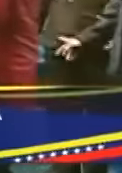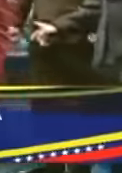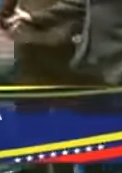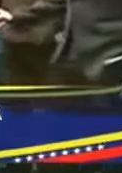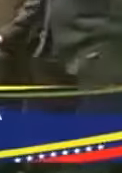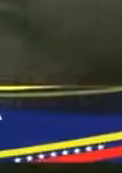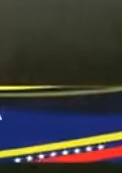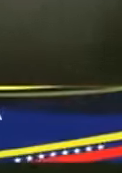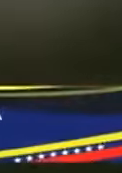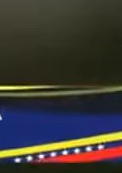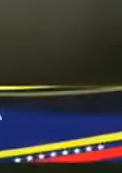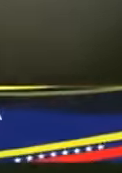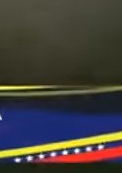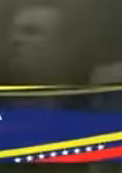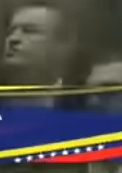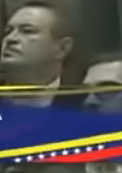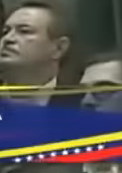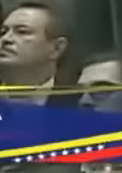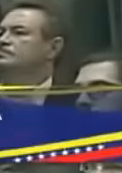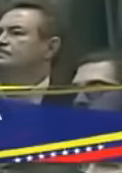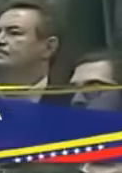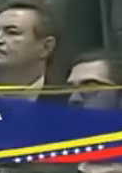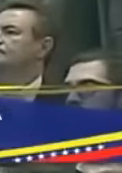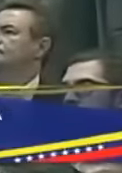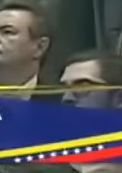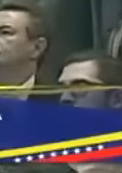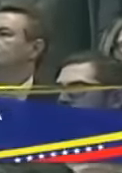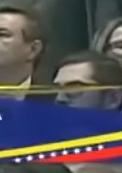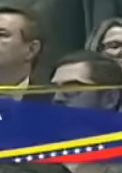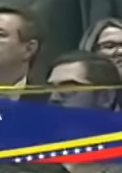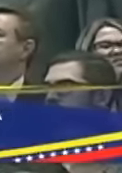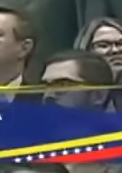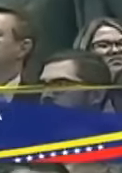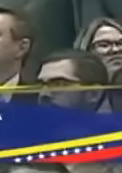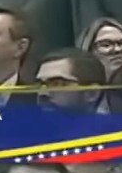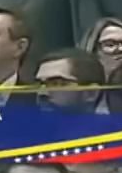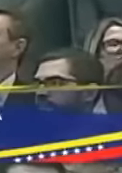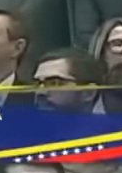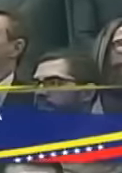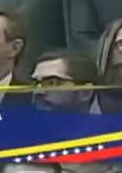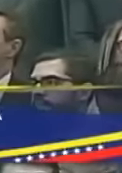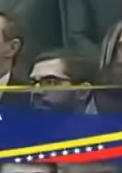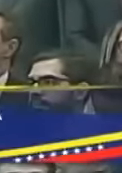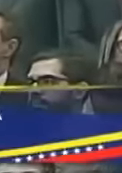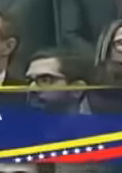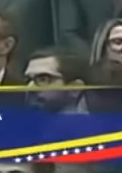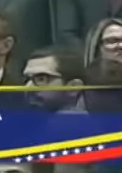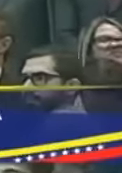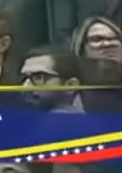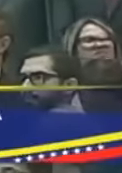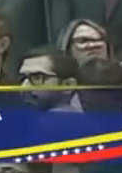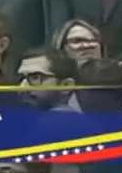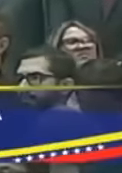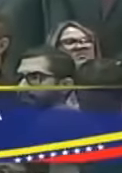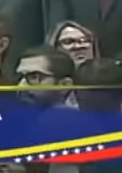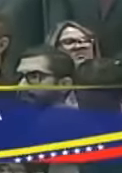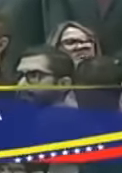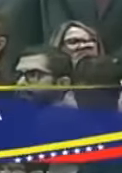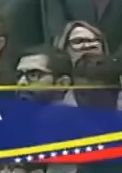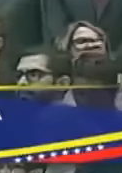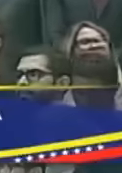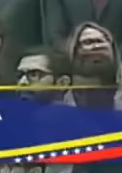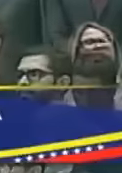voz de la vicepresidenta Delcy Rodríguez y del presidente constitucional Nicolás Maduro. La única vía